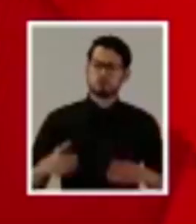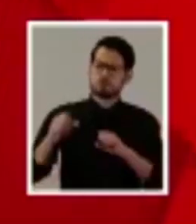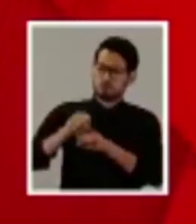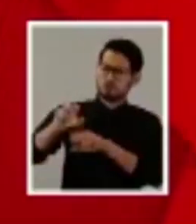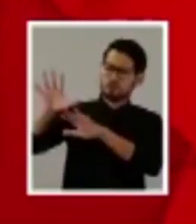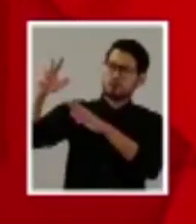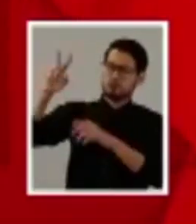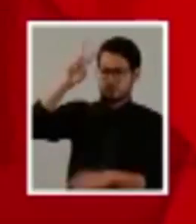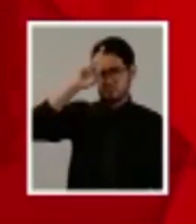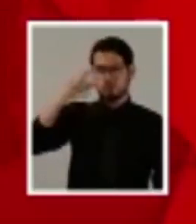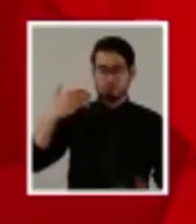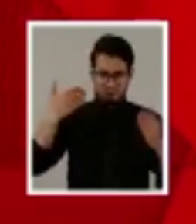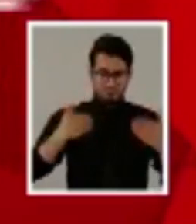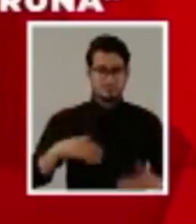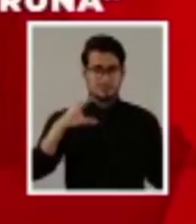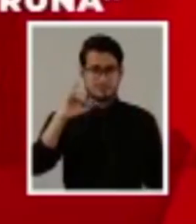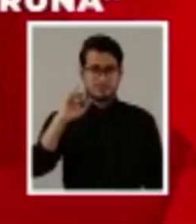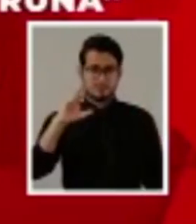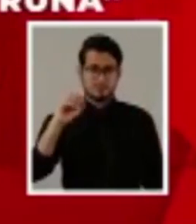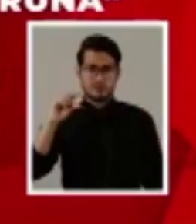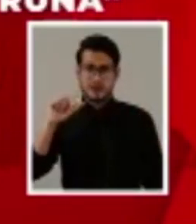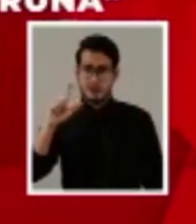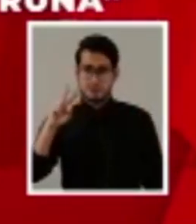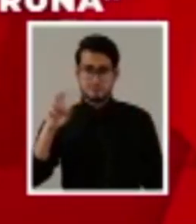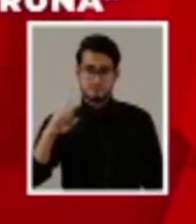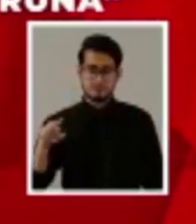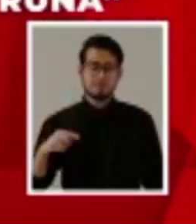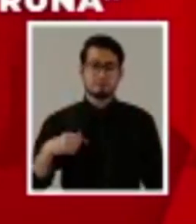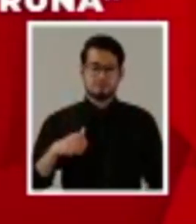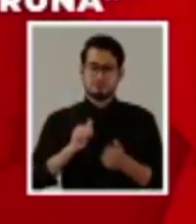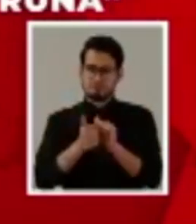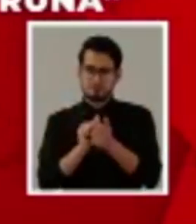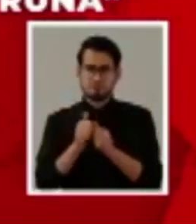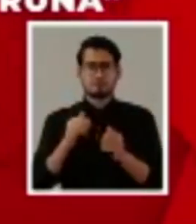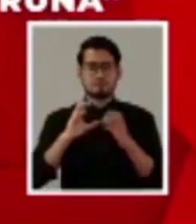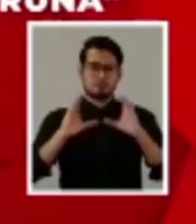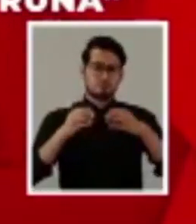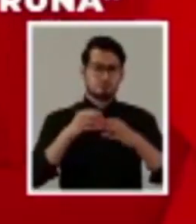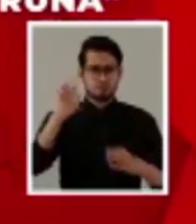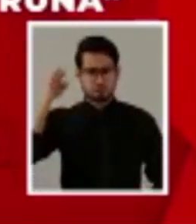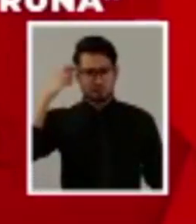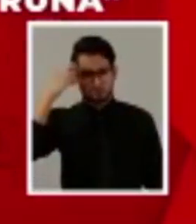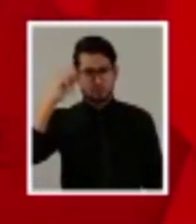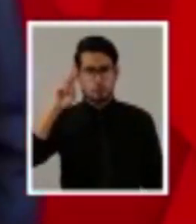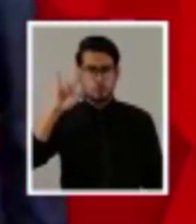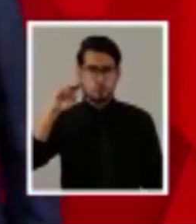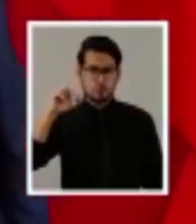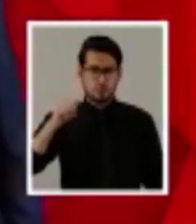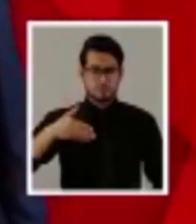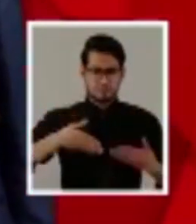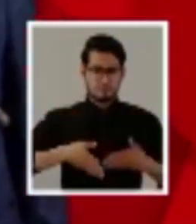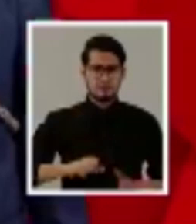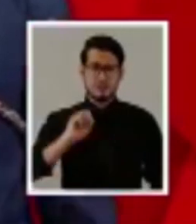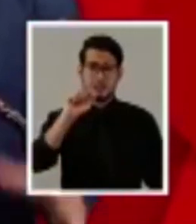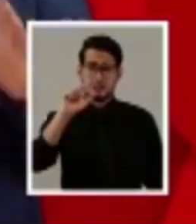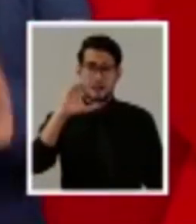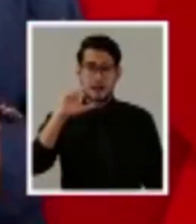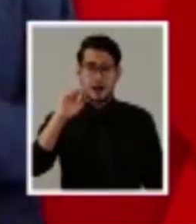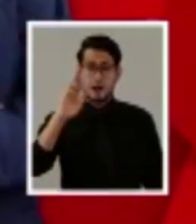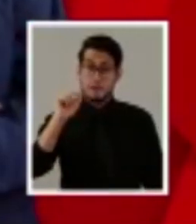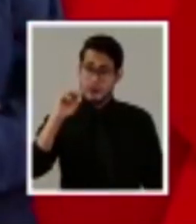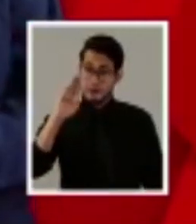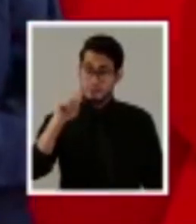Vengo del Perú profundo. Soy Ciro Gálvez, candidato presidencial por el Partido Oruna, nacido en